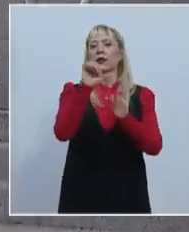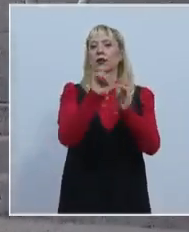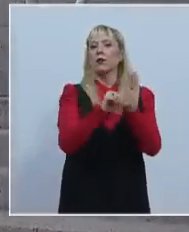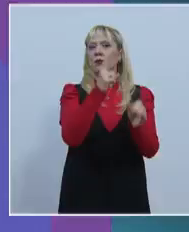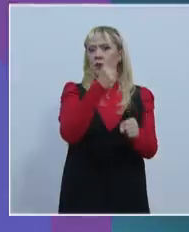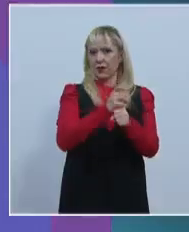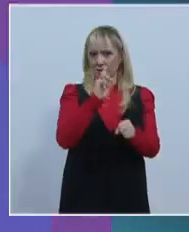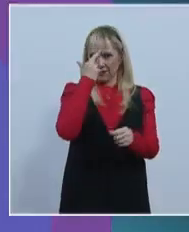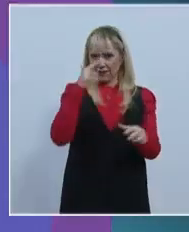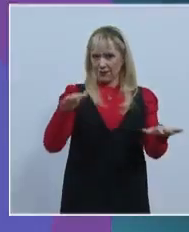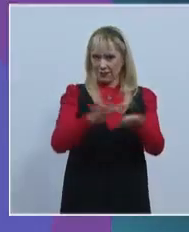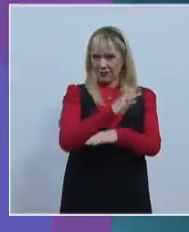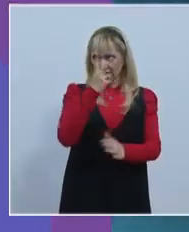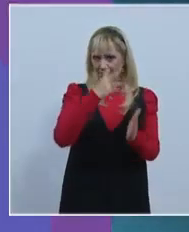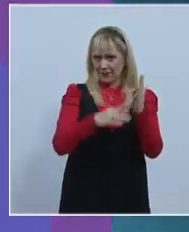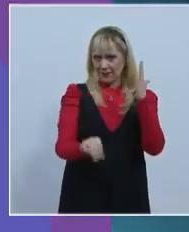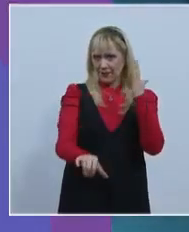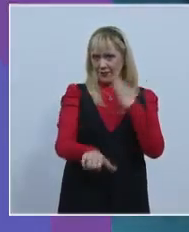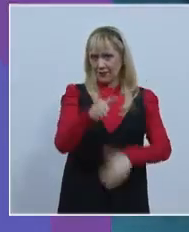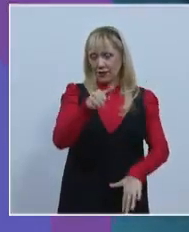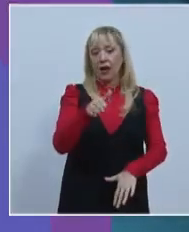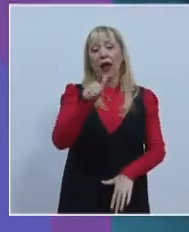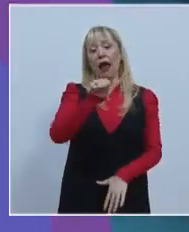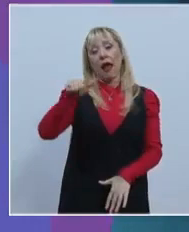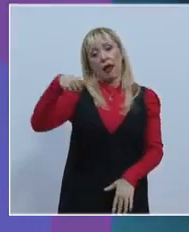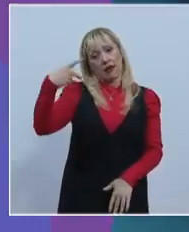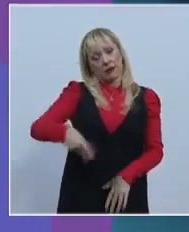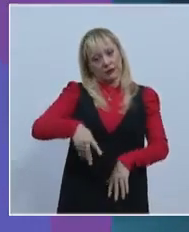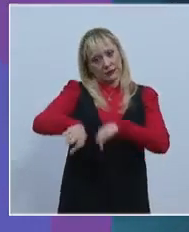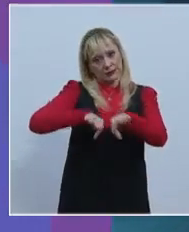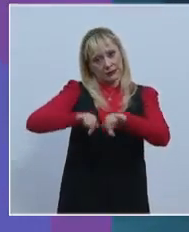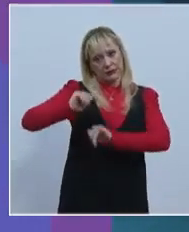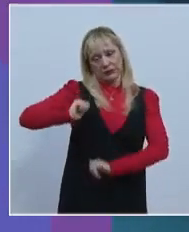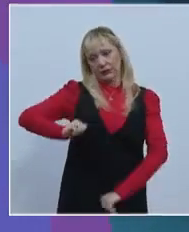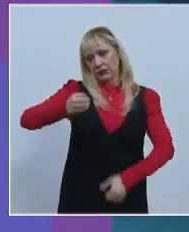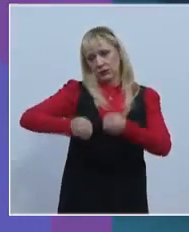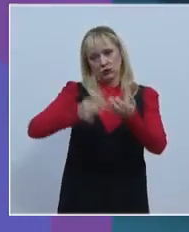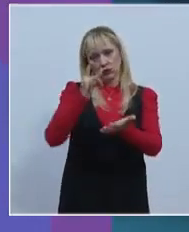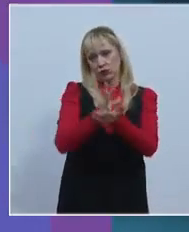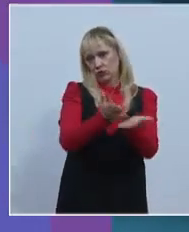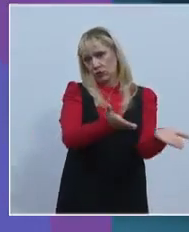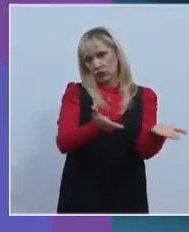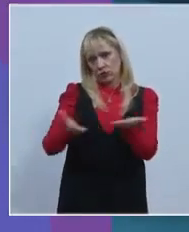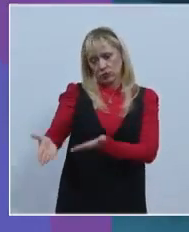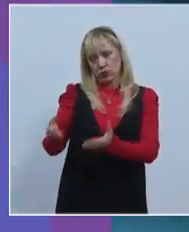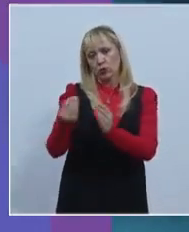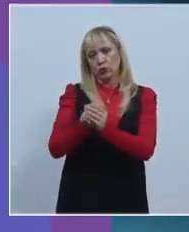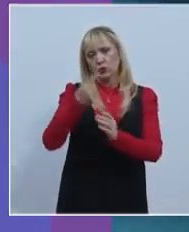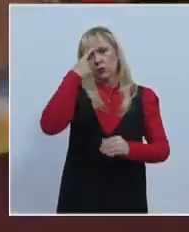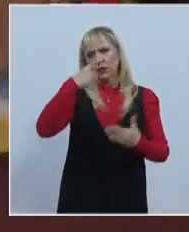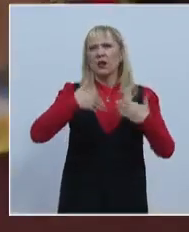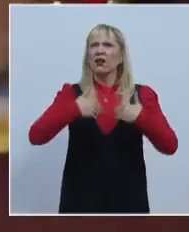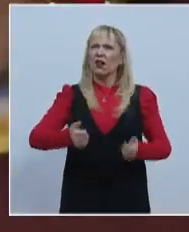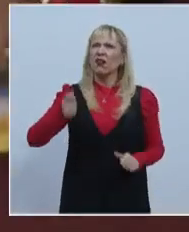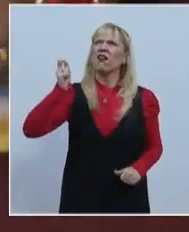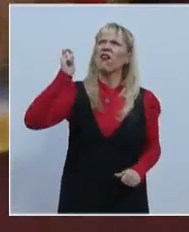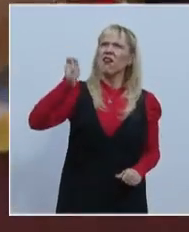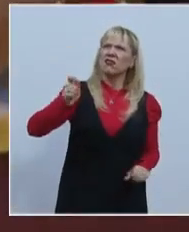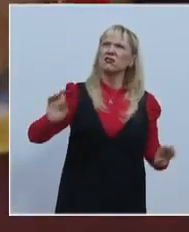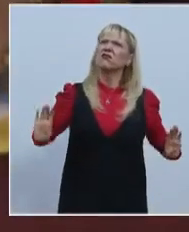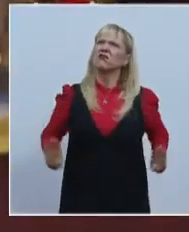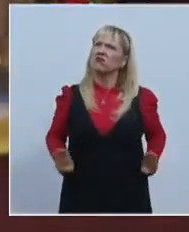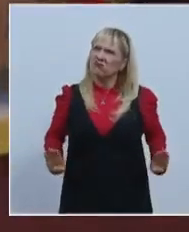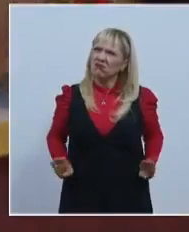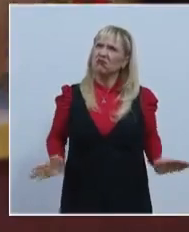Está dirigido a personal del Poder Judicial. Pretende ayudar a comprender el contenido, características